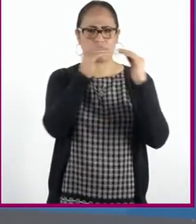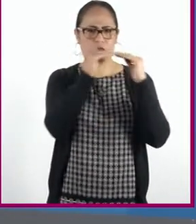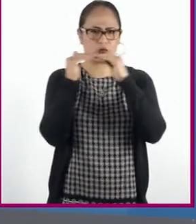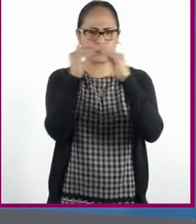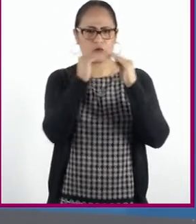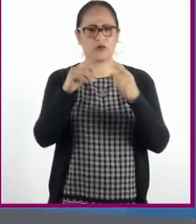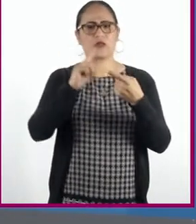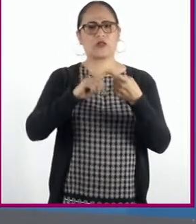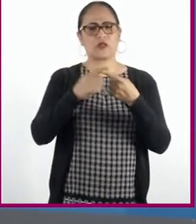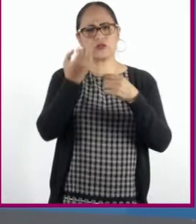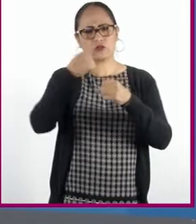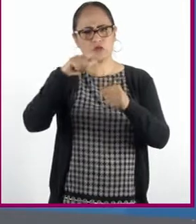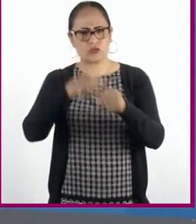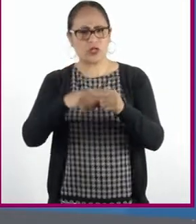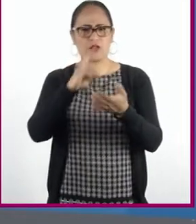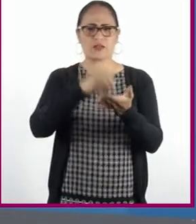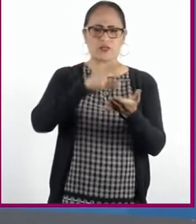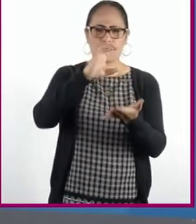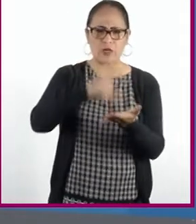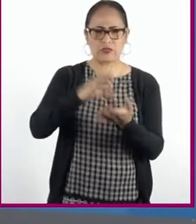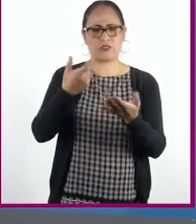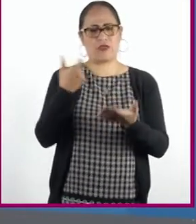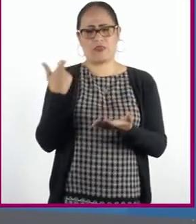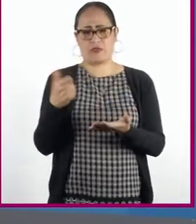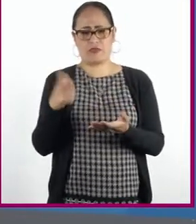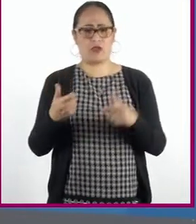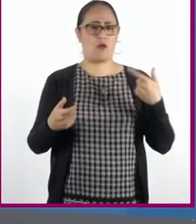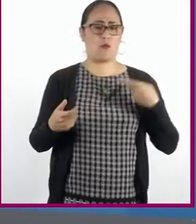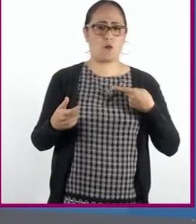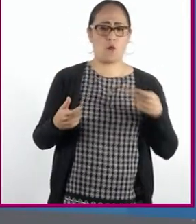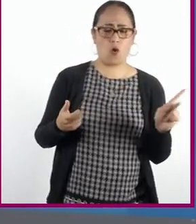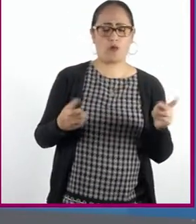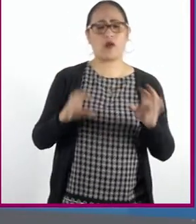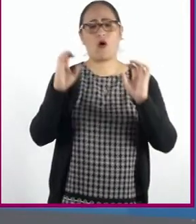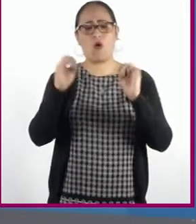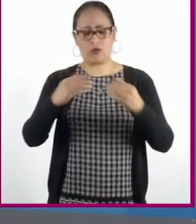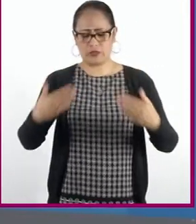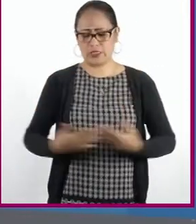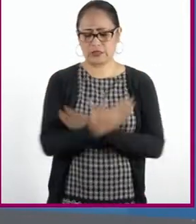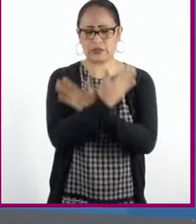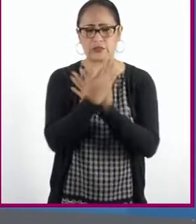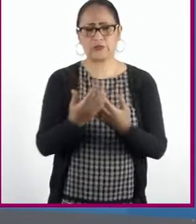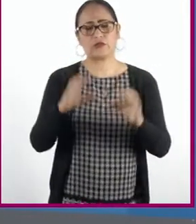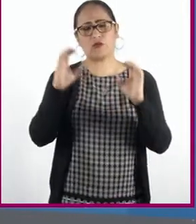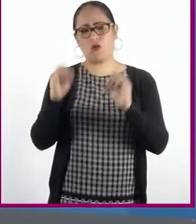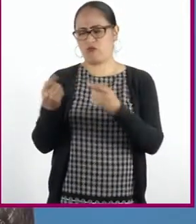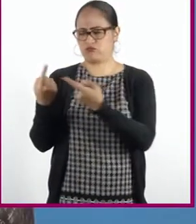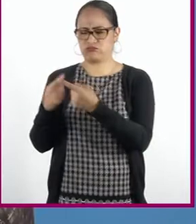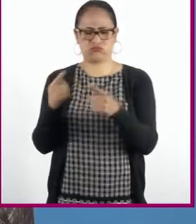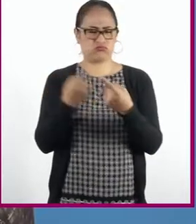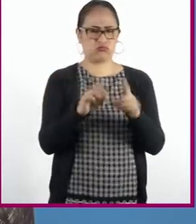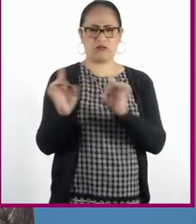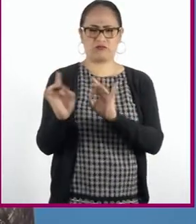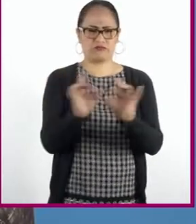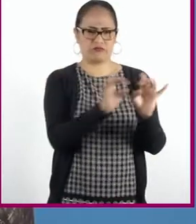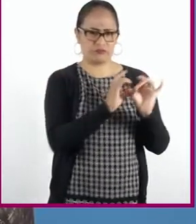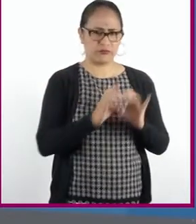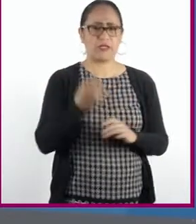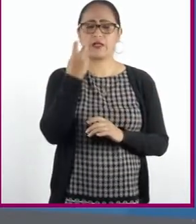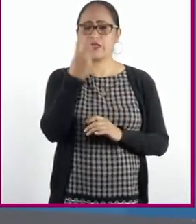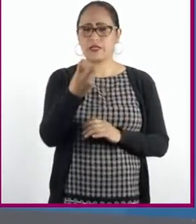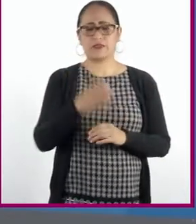social, discapacidad, posición económica, circunstancias de su nacimiento u otras condiciones, que